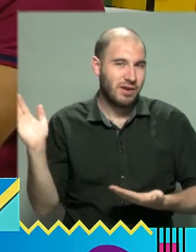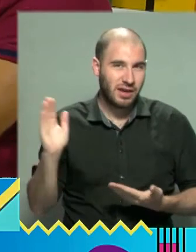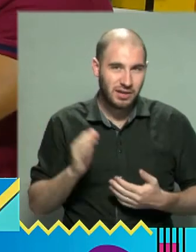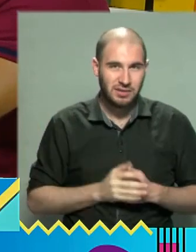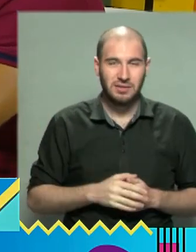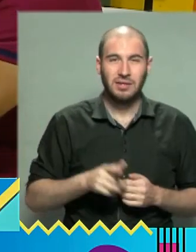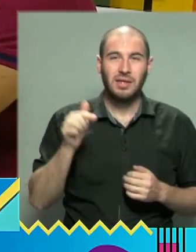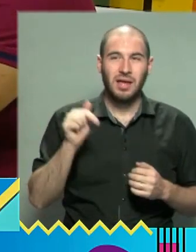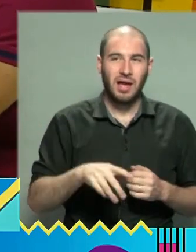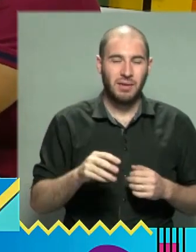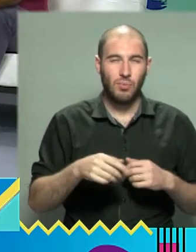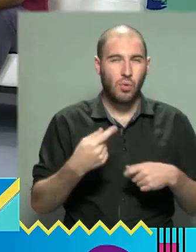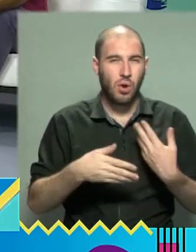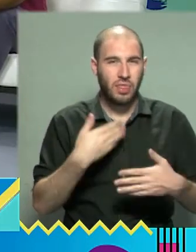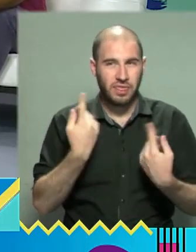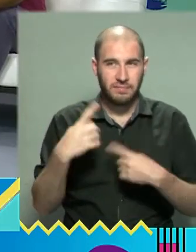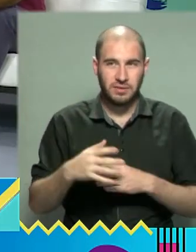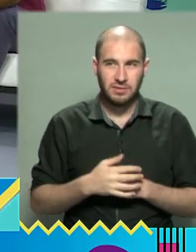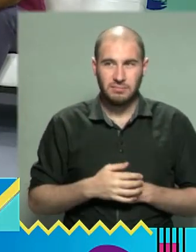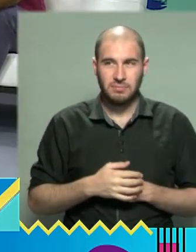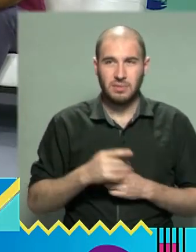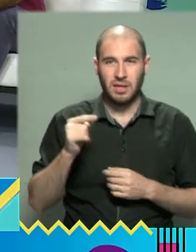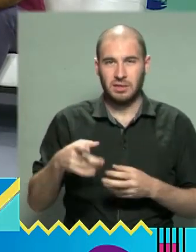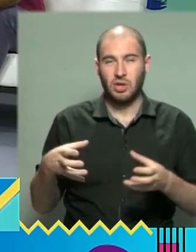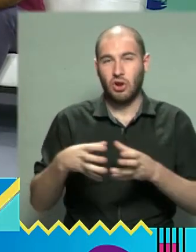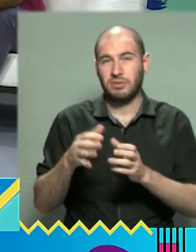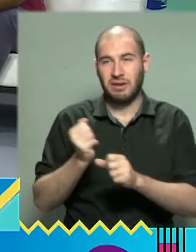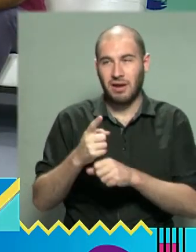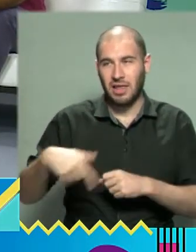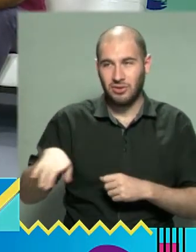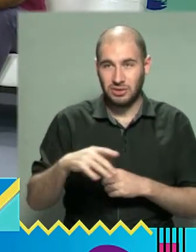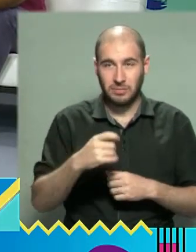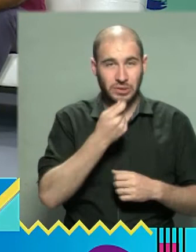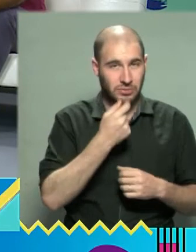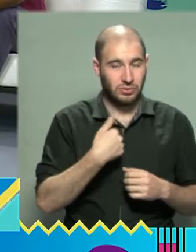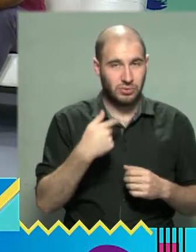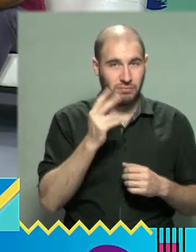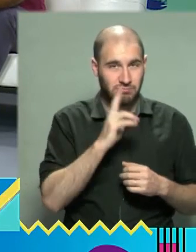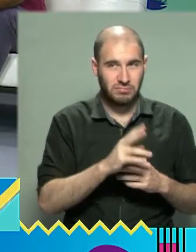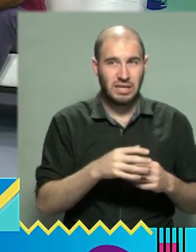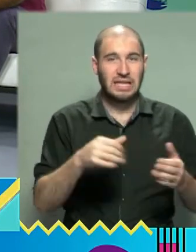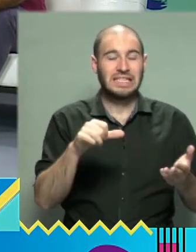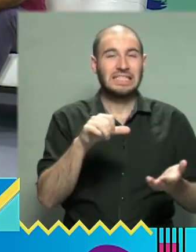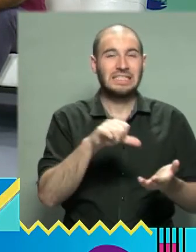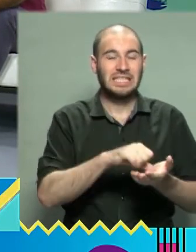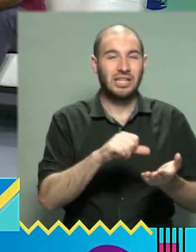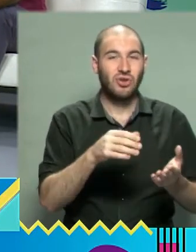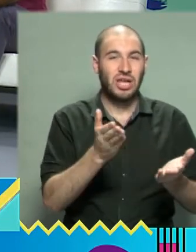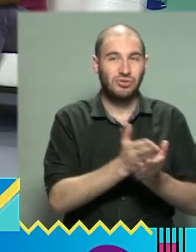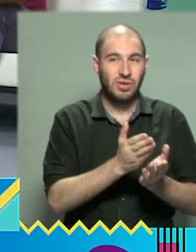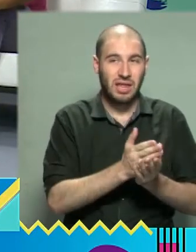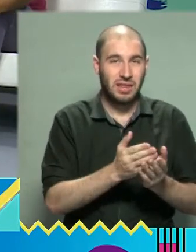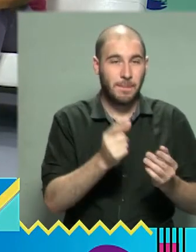ya estamos en otro juego, por ¿no? fuera los intereses del conjunto de los trabajadores. Claro, yo, por ejemplo, he visto al centro de estudiantes del mismo